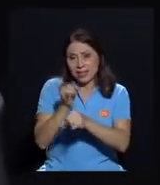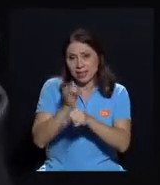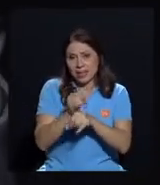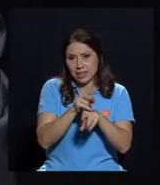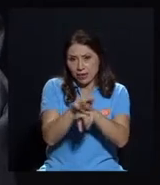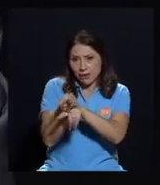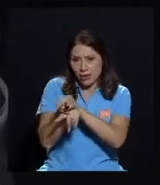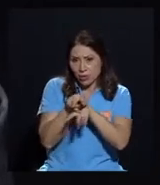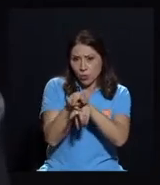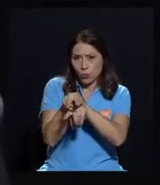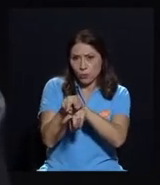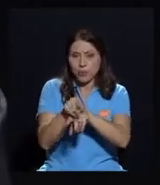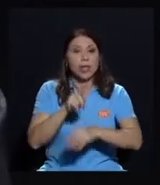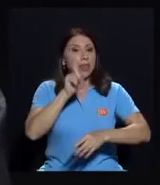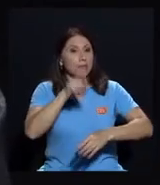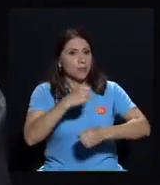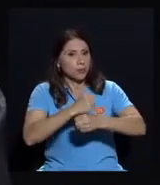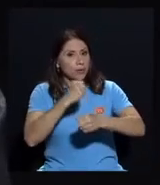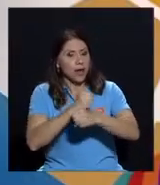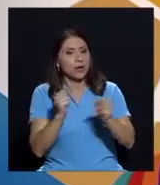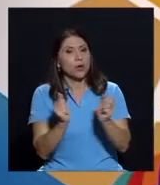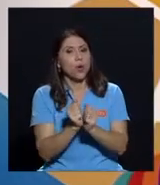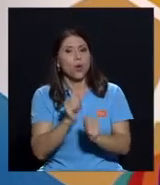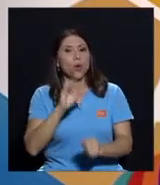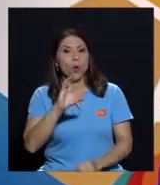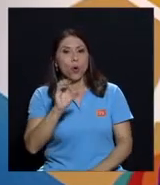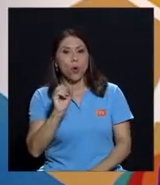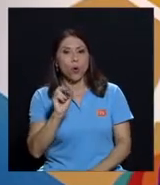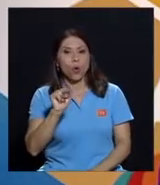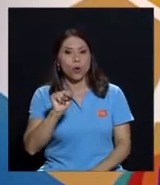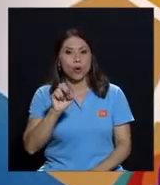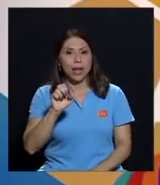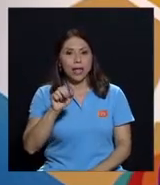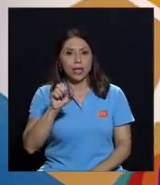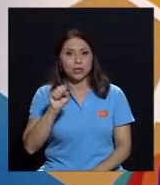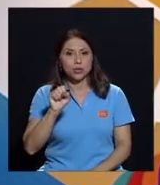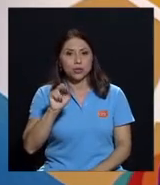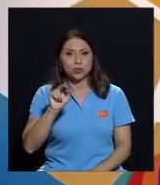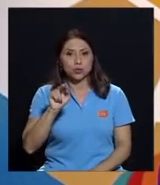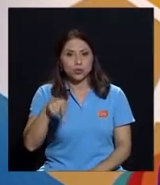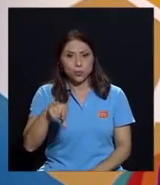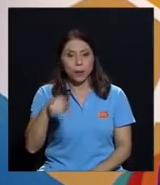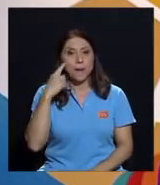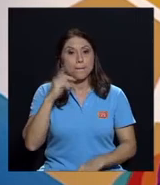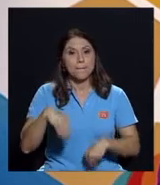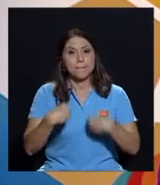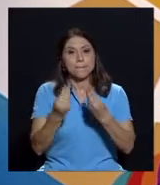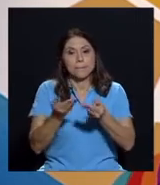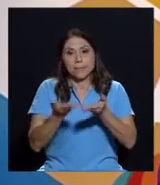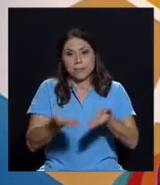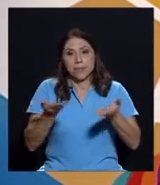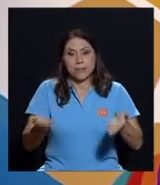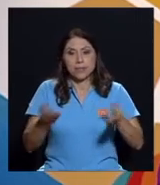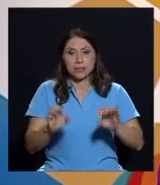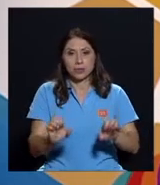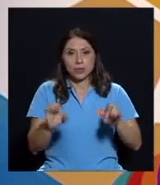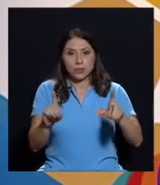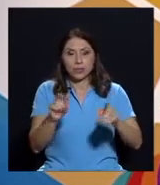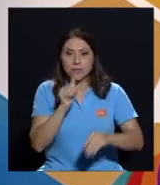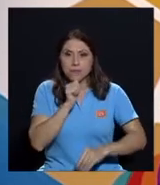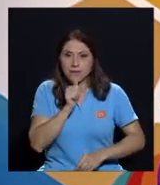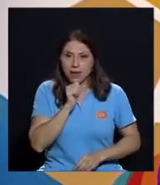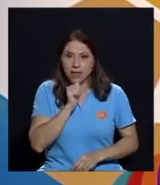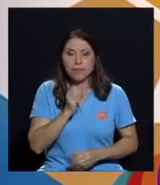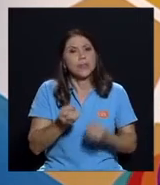tenemos que trabajar con con el psuv para dar las herramientas en efecto en el sector de la educación hay muchos